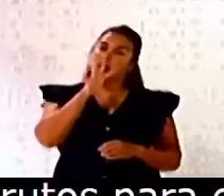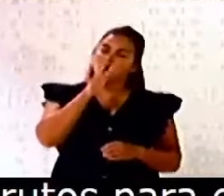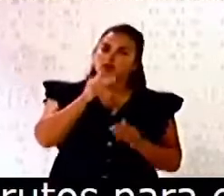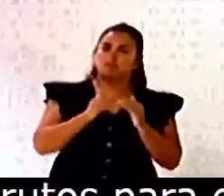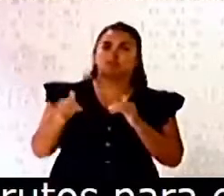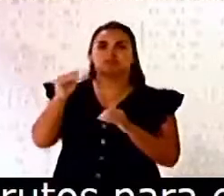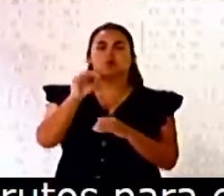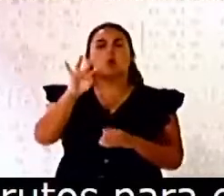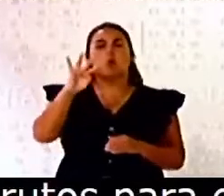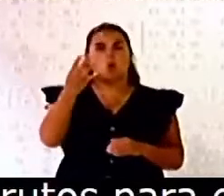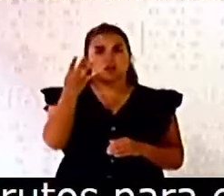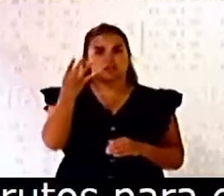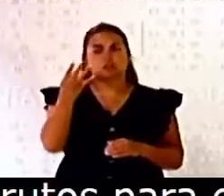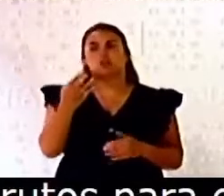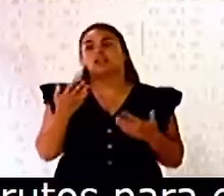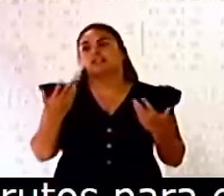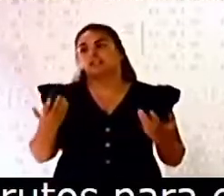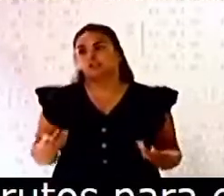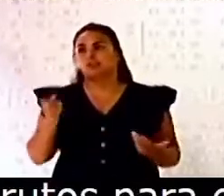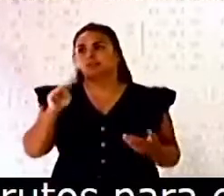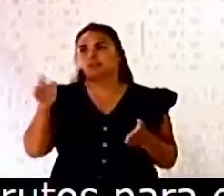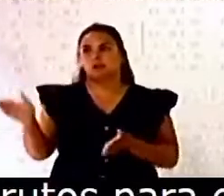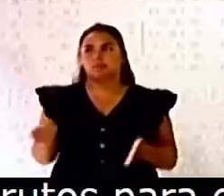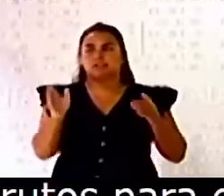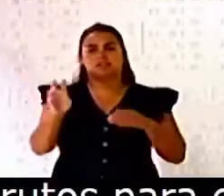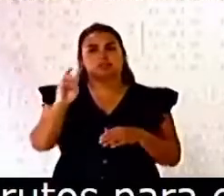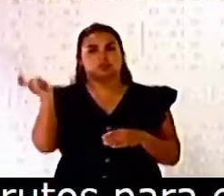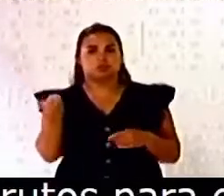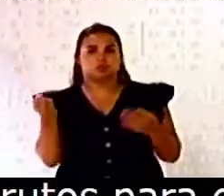eleva al 4 y, por otra parte, se